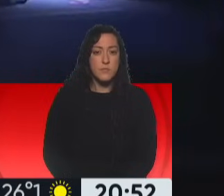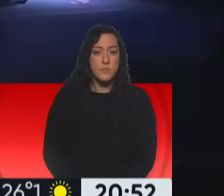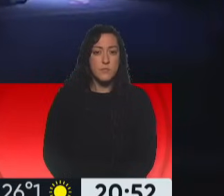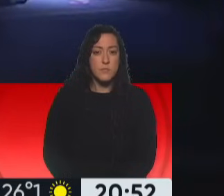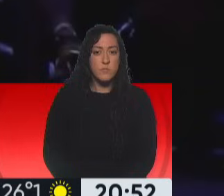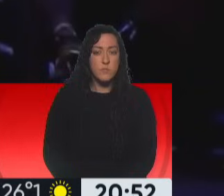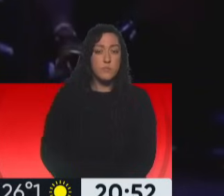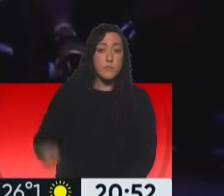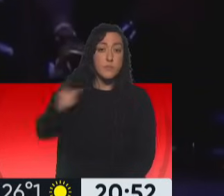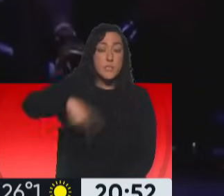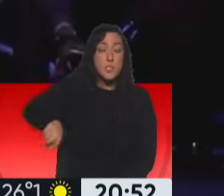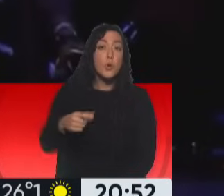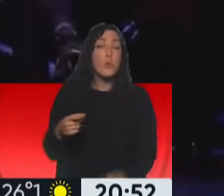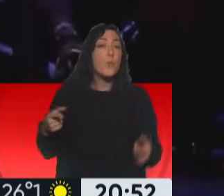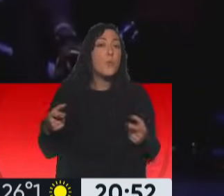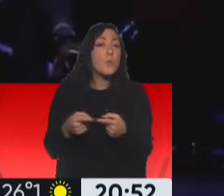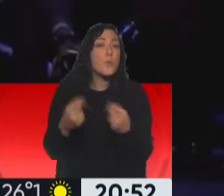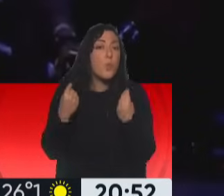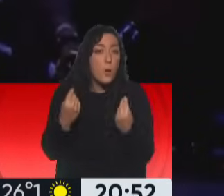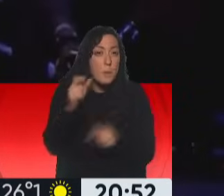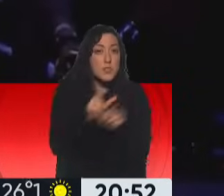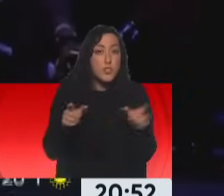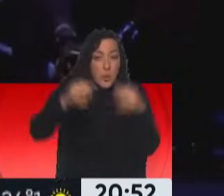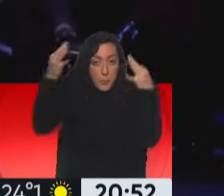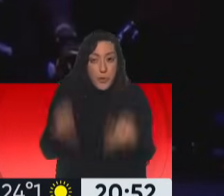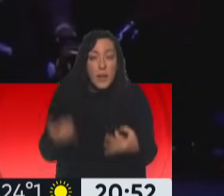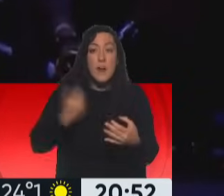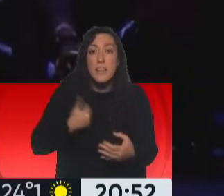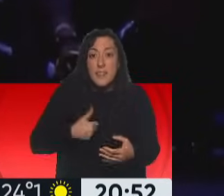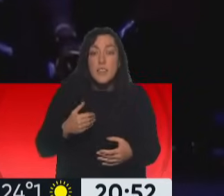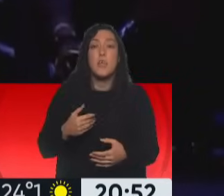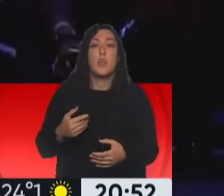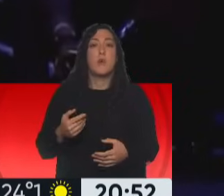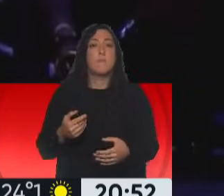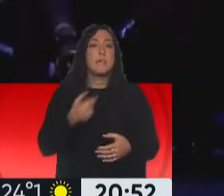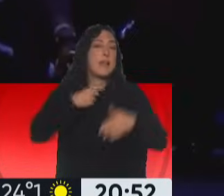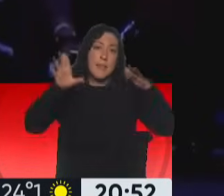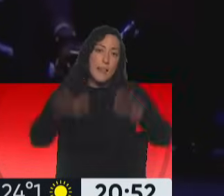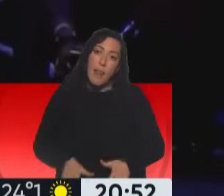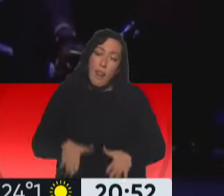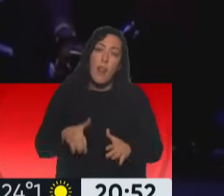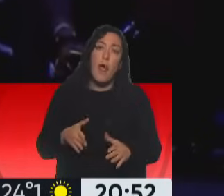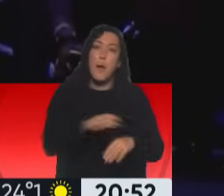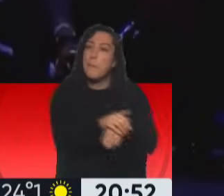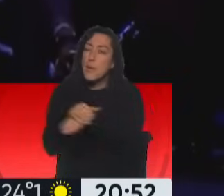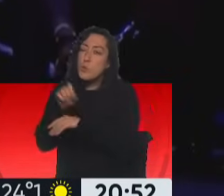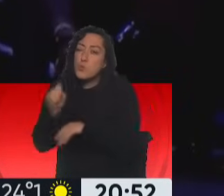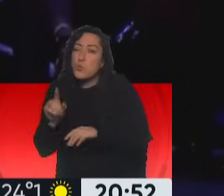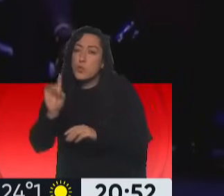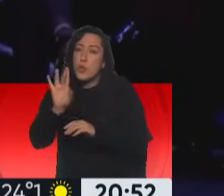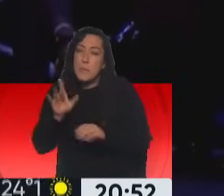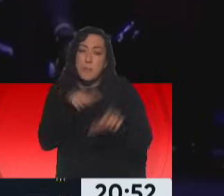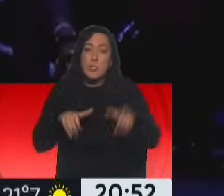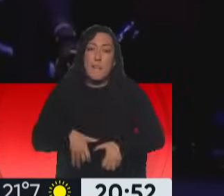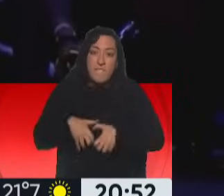Quieren que los argentinos de bien se queden en su casa sin ir a votar, para que puedan ir solo sus amigos, sus ñoquis